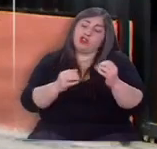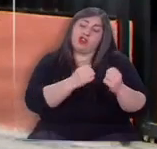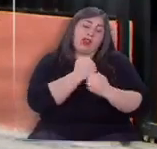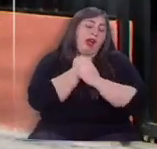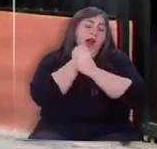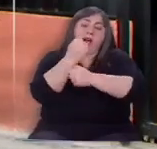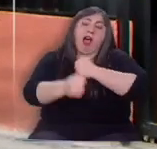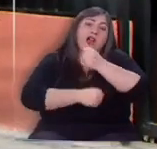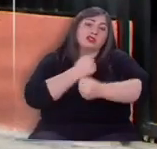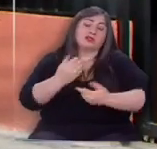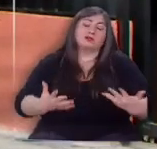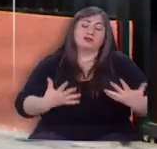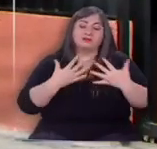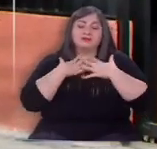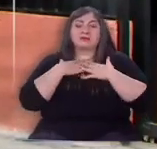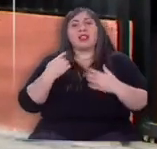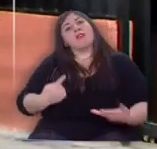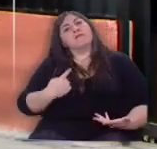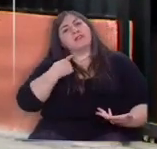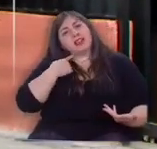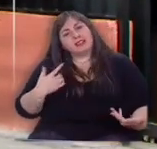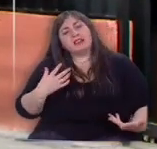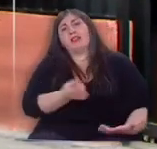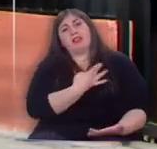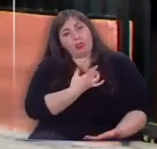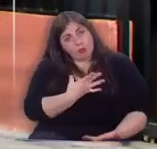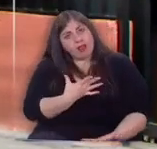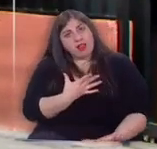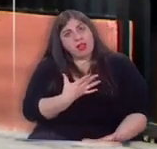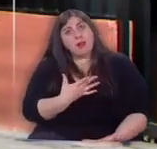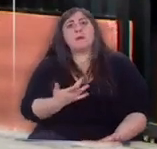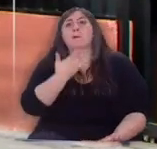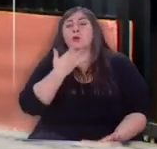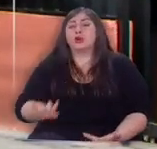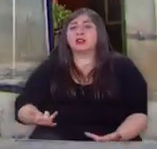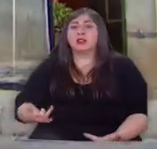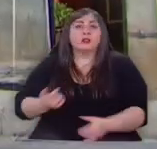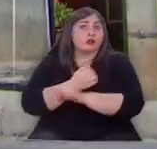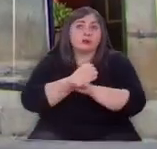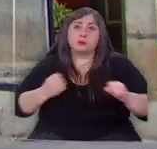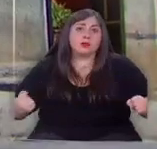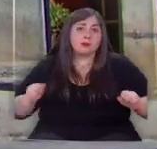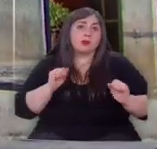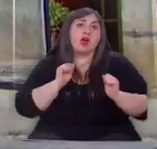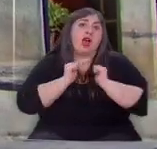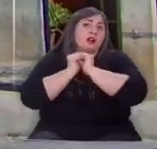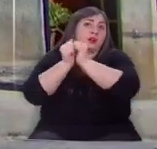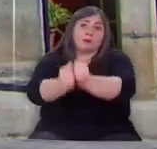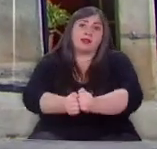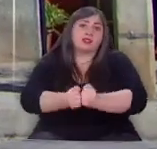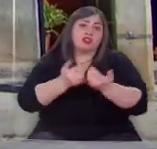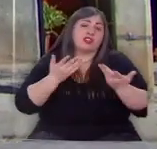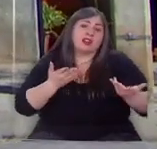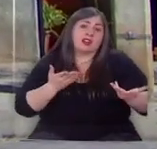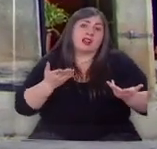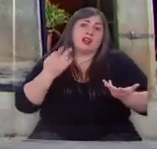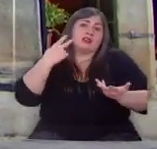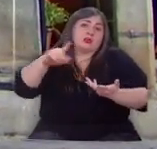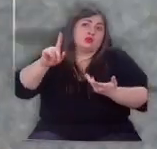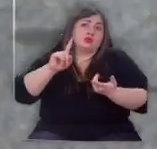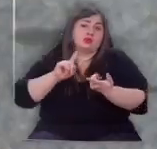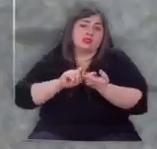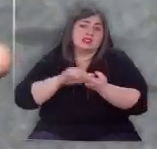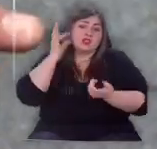años, te llega, pues te duele, porque no podemos tampoco acompañar en este caso a su señora,